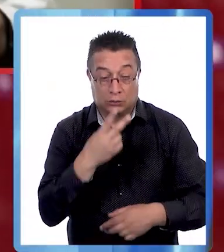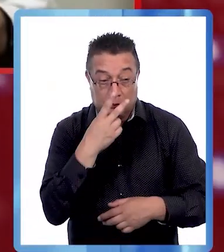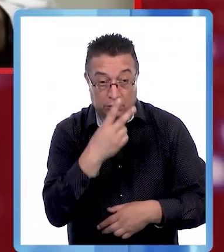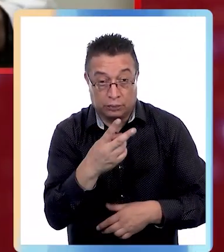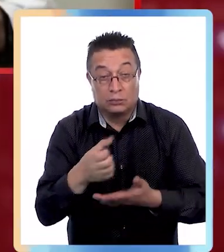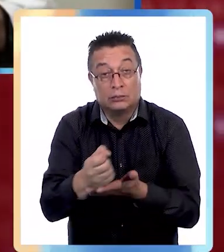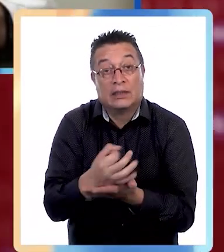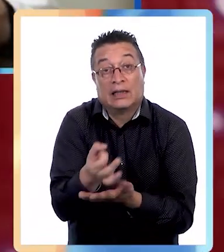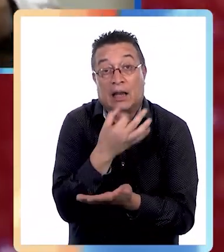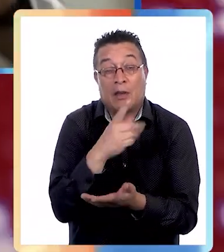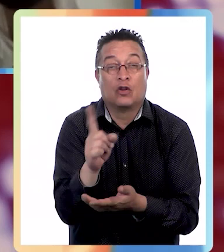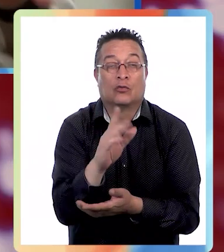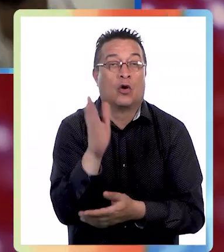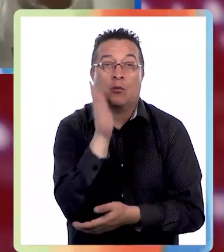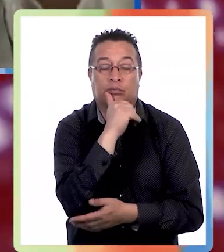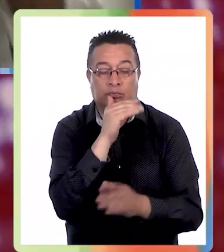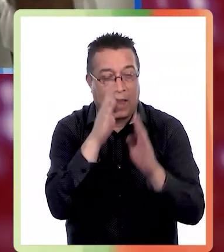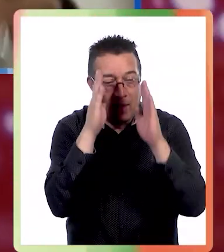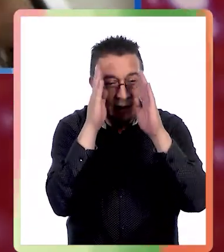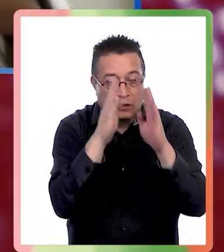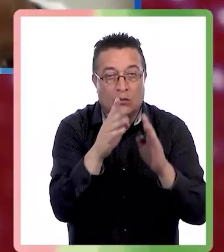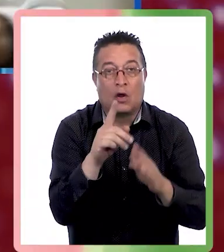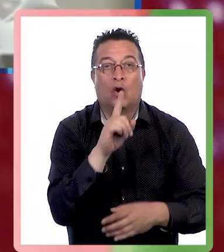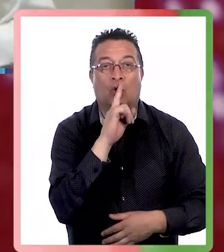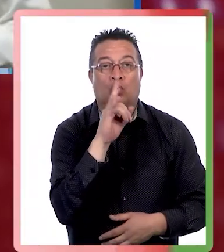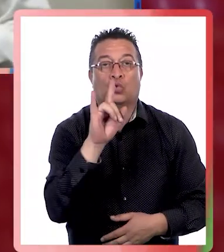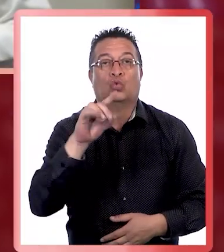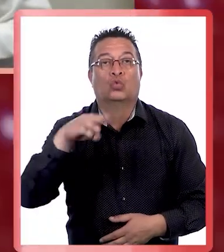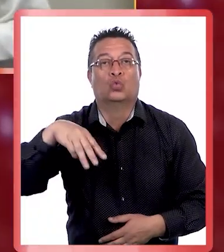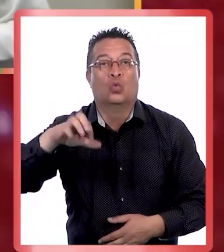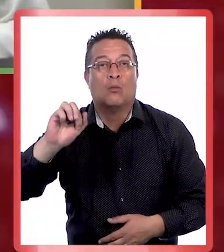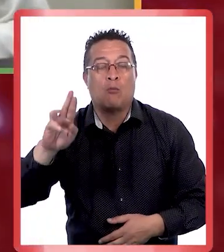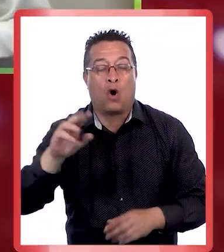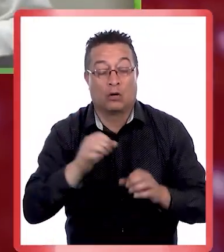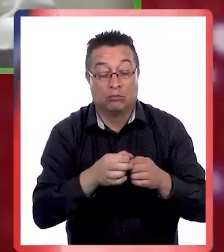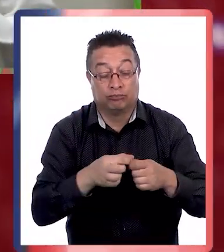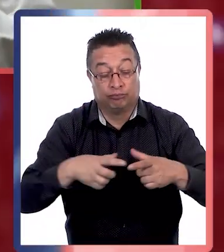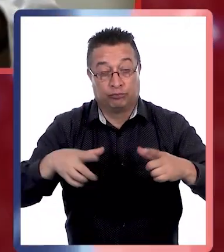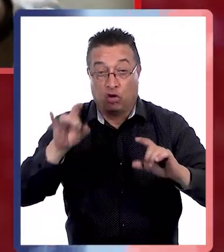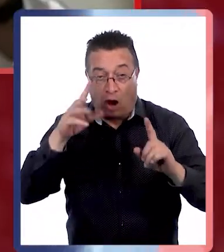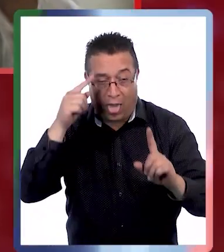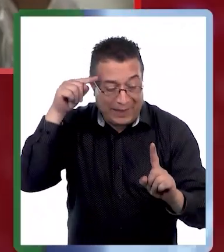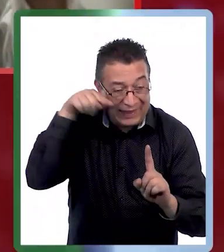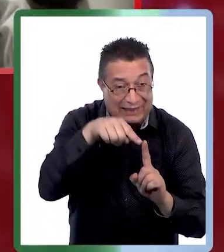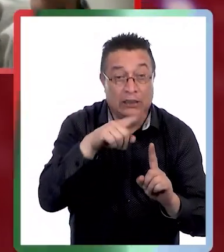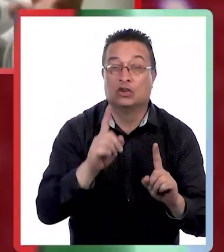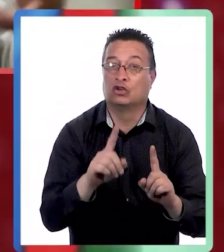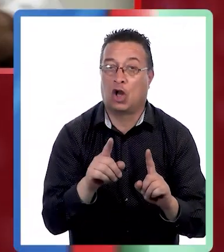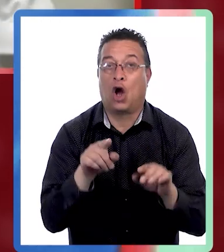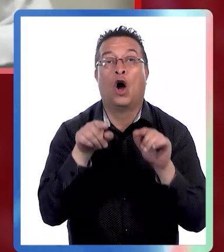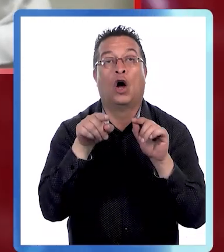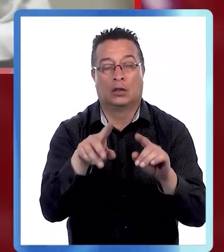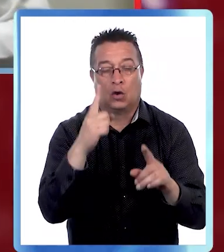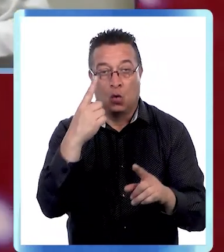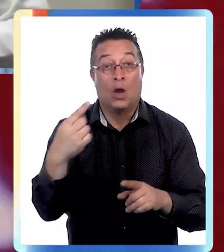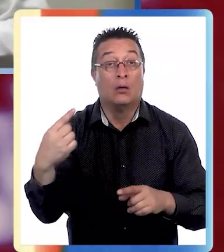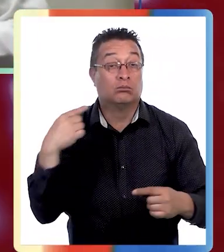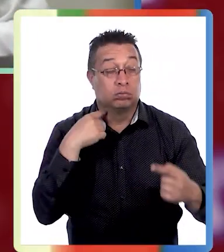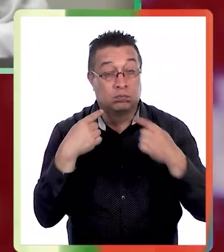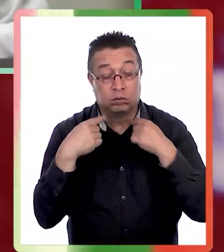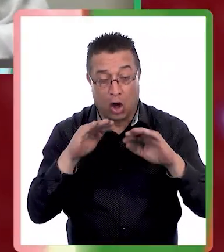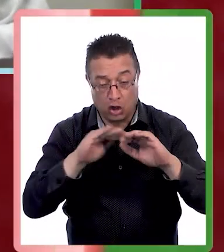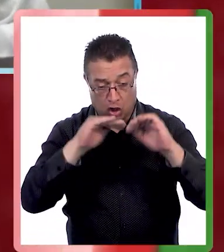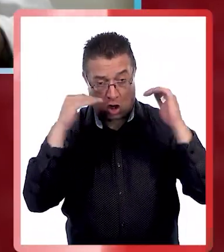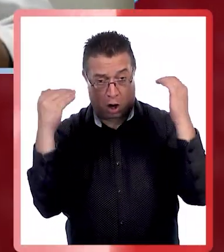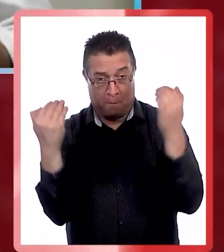no atendemos solamente al tumor, al crecimiento del cáncer, sino que entendemos que hay una afectación completa